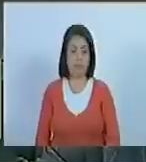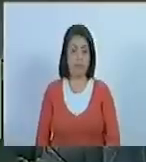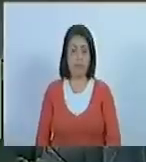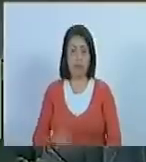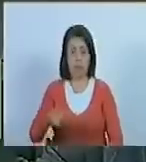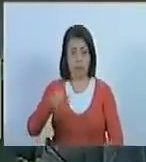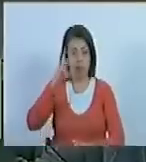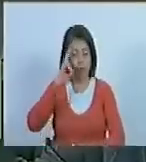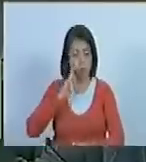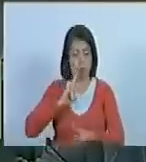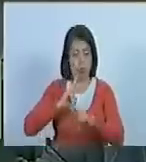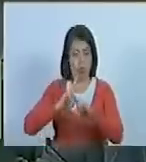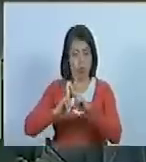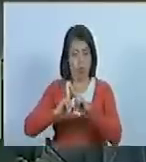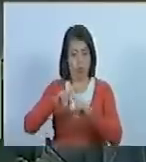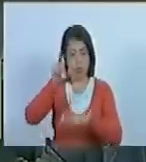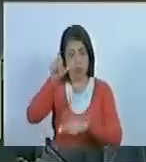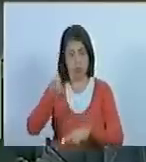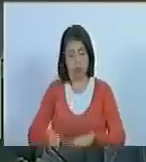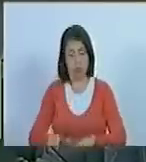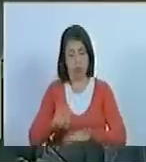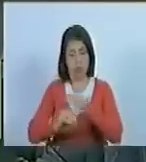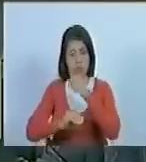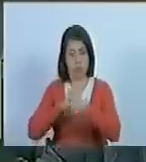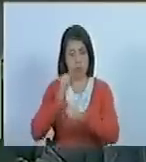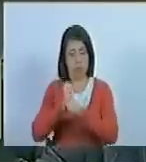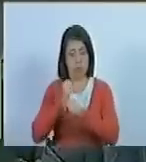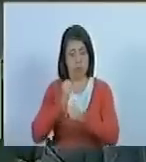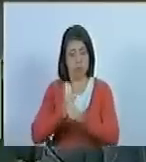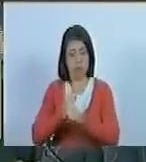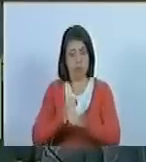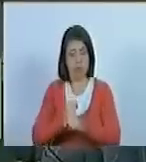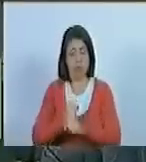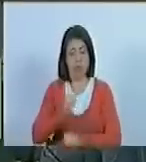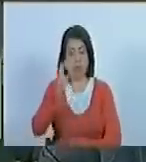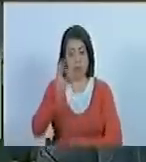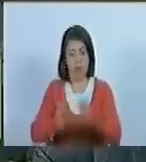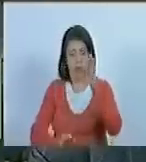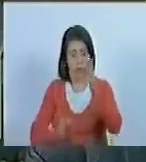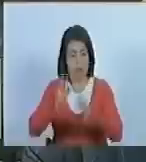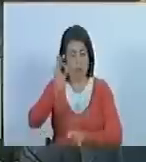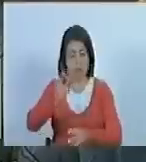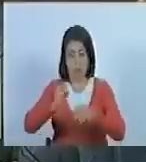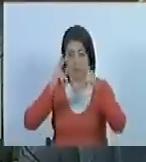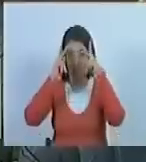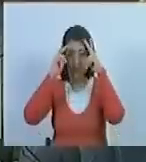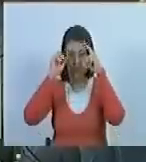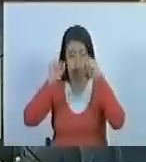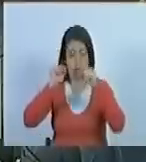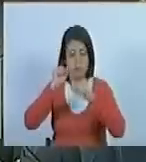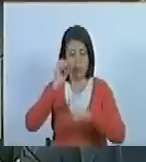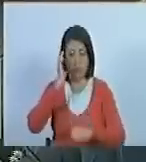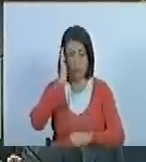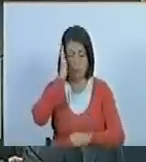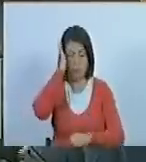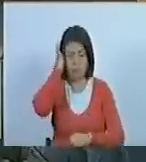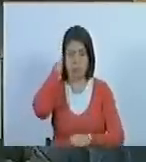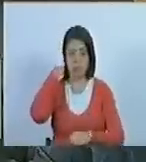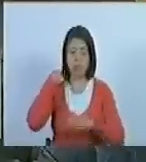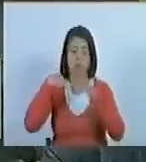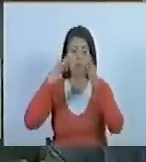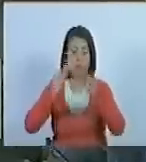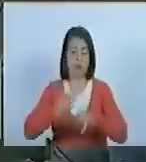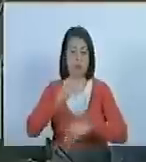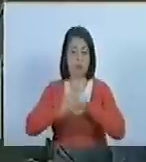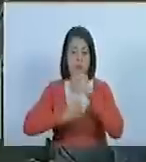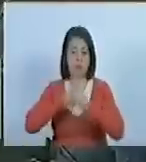Este reconocimiento a quienes ejercemos o que somos de profesión abogados, es un justo reconocimiento